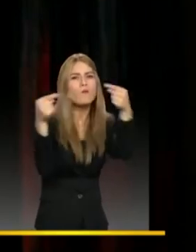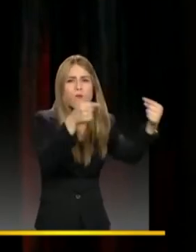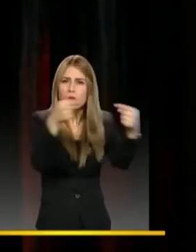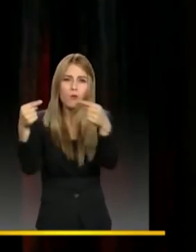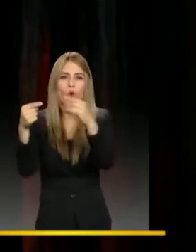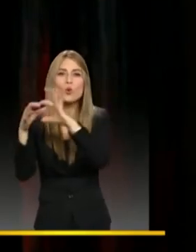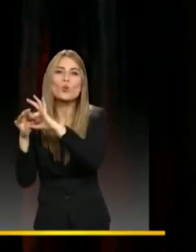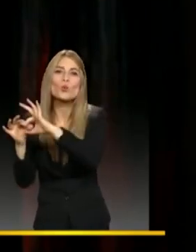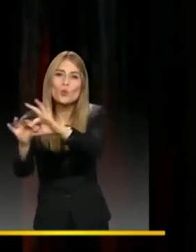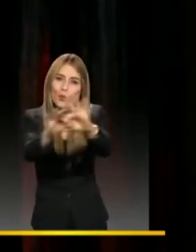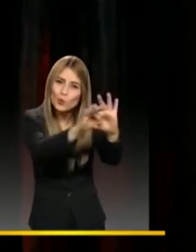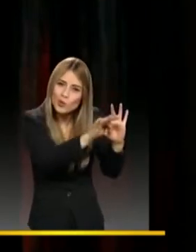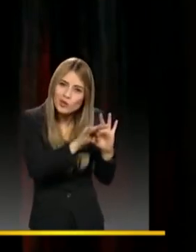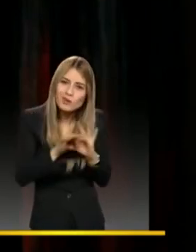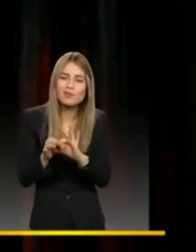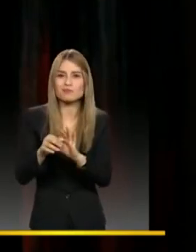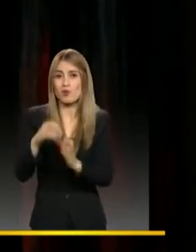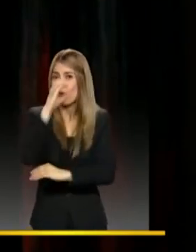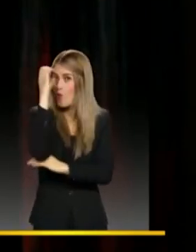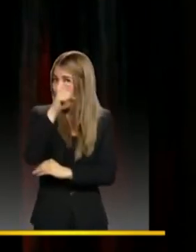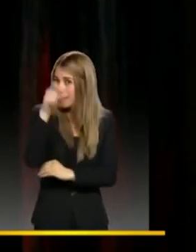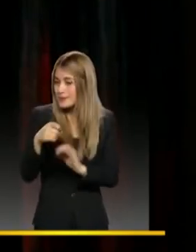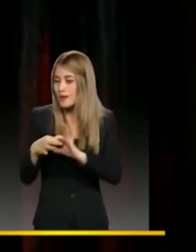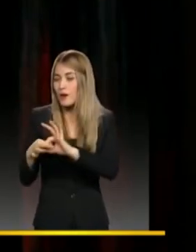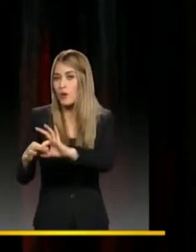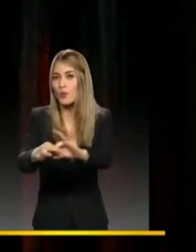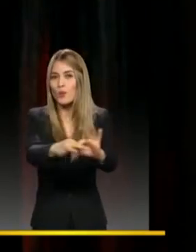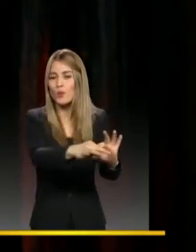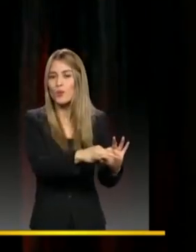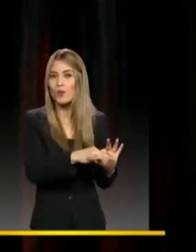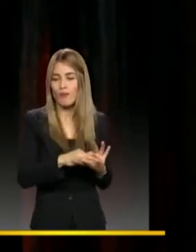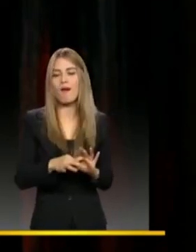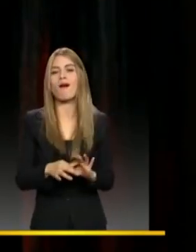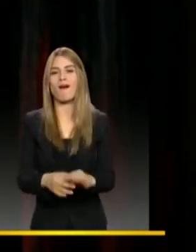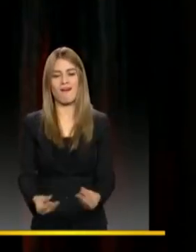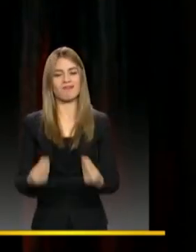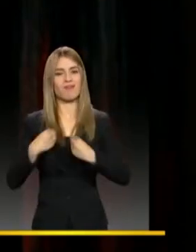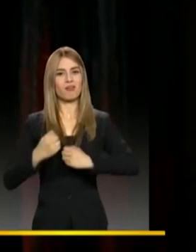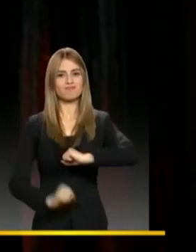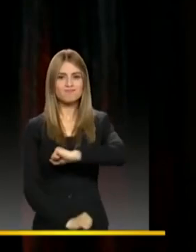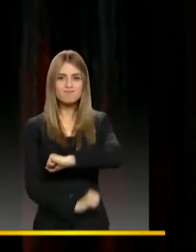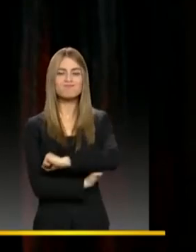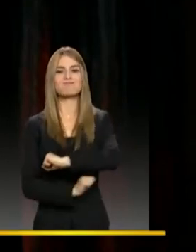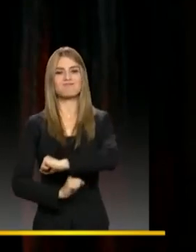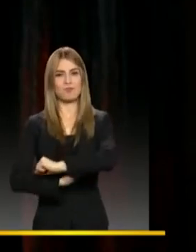Colombia, porque la unidad es lo que nos hace fuertes.